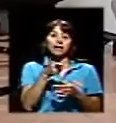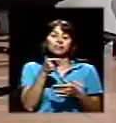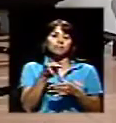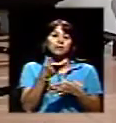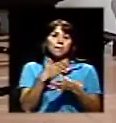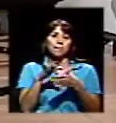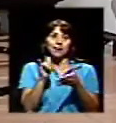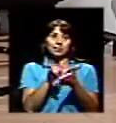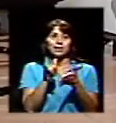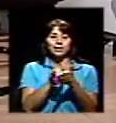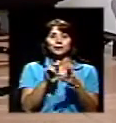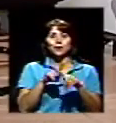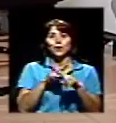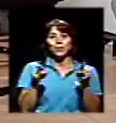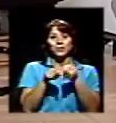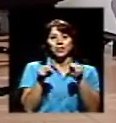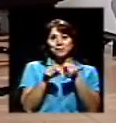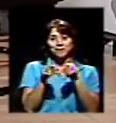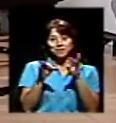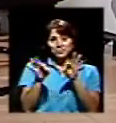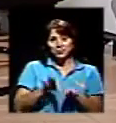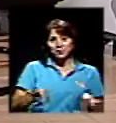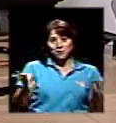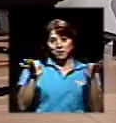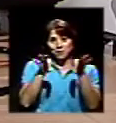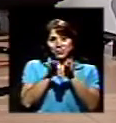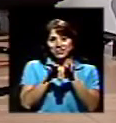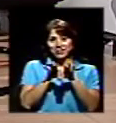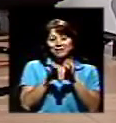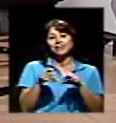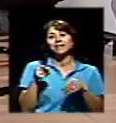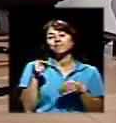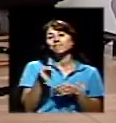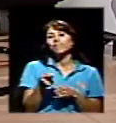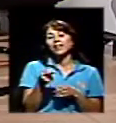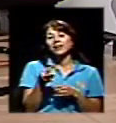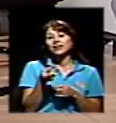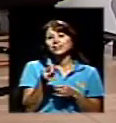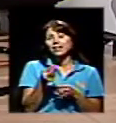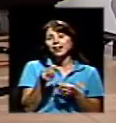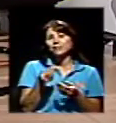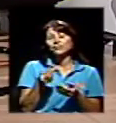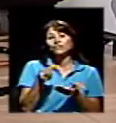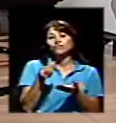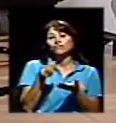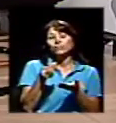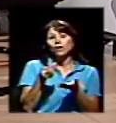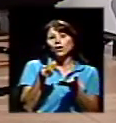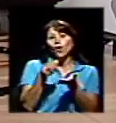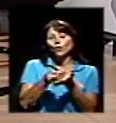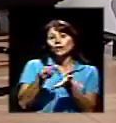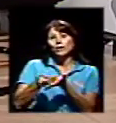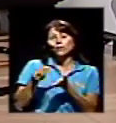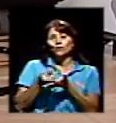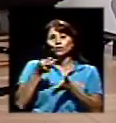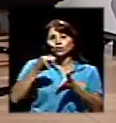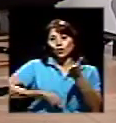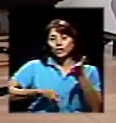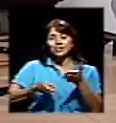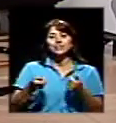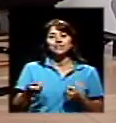y de manera muy importante, están las contribuciones que nosotros,